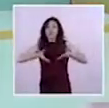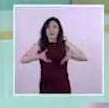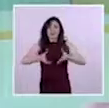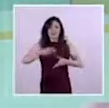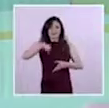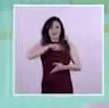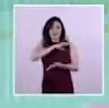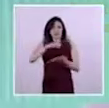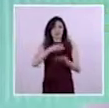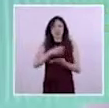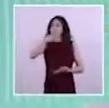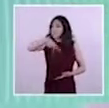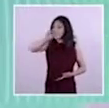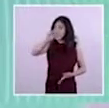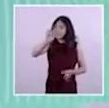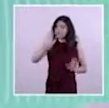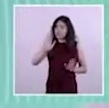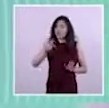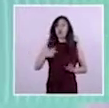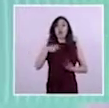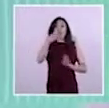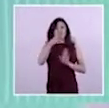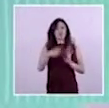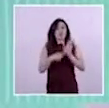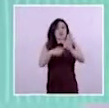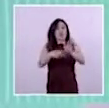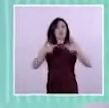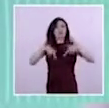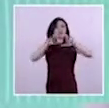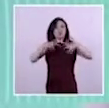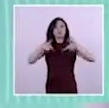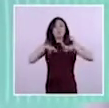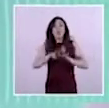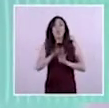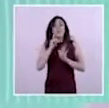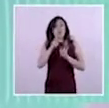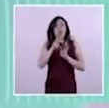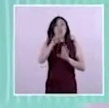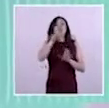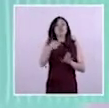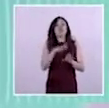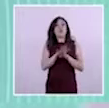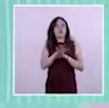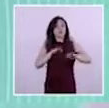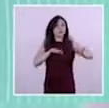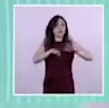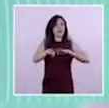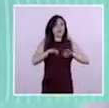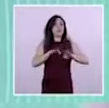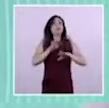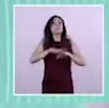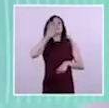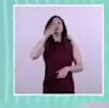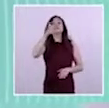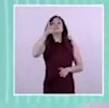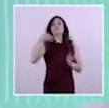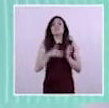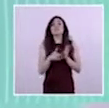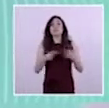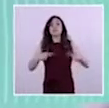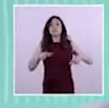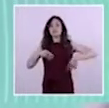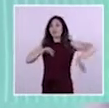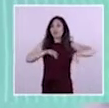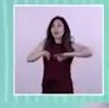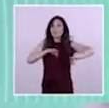pero quiero decirles que todos esos resultados que vimos en pantalla son producto del trabajo de más de 6 mil trabajadores